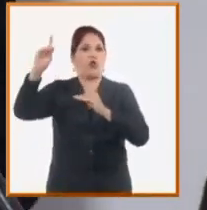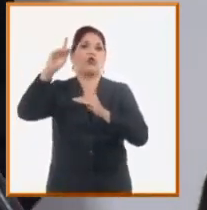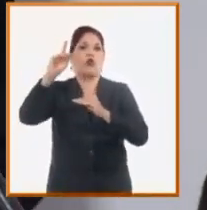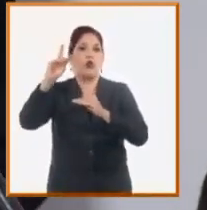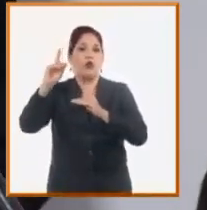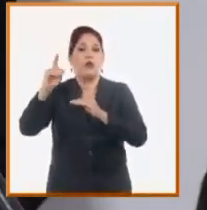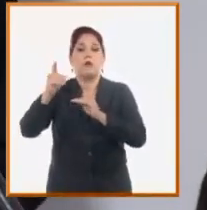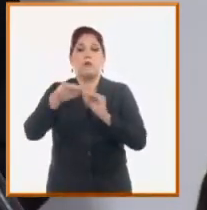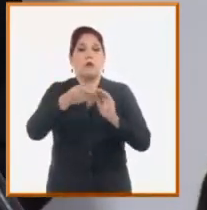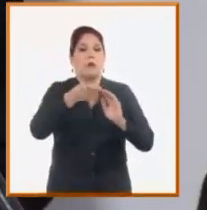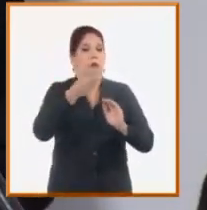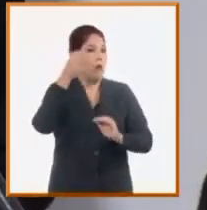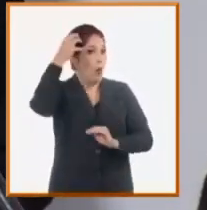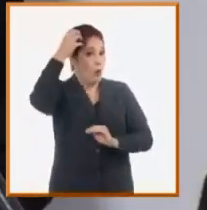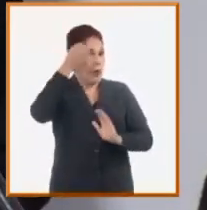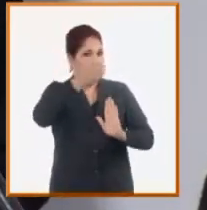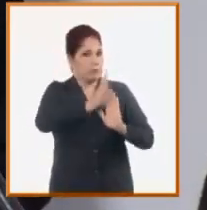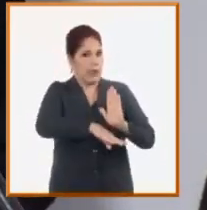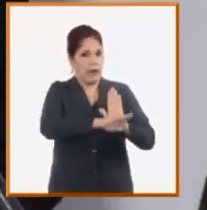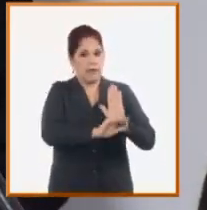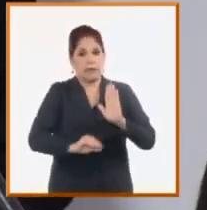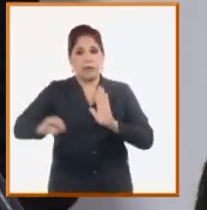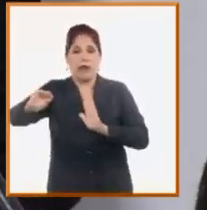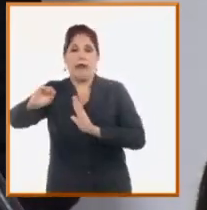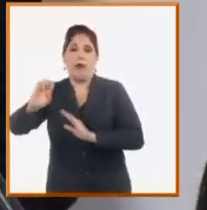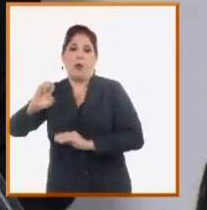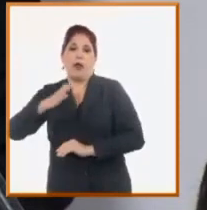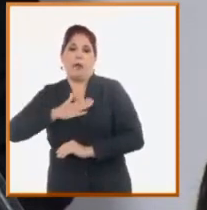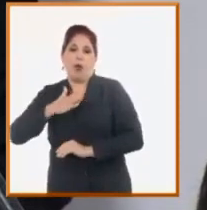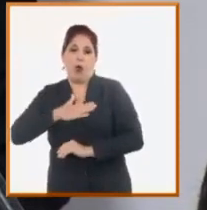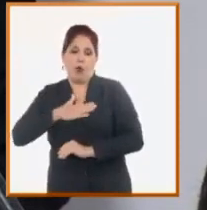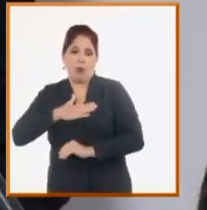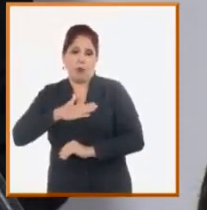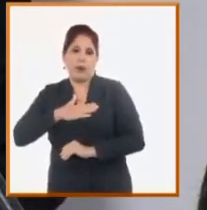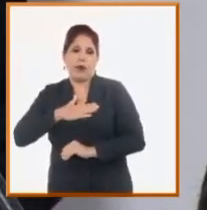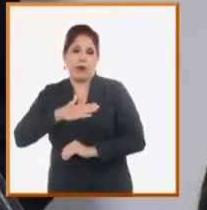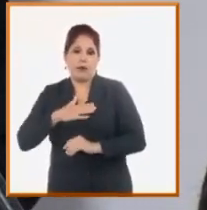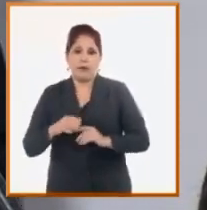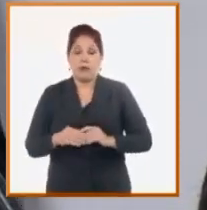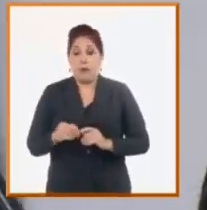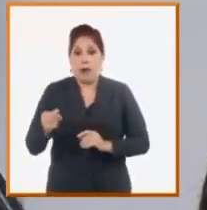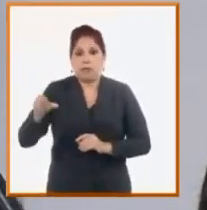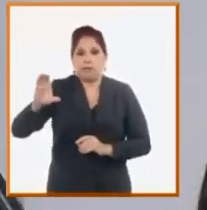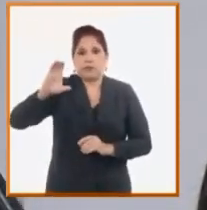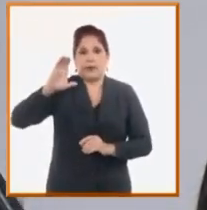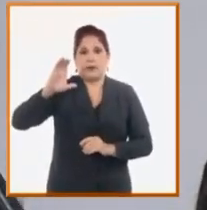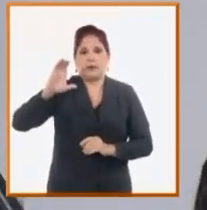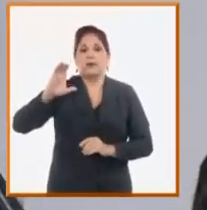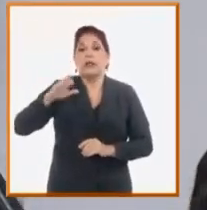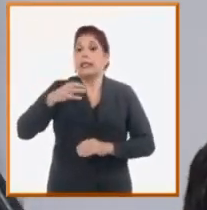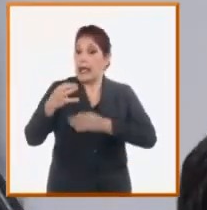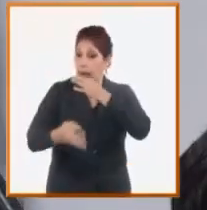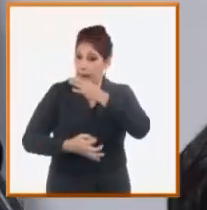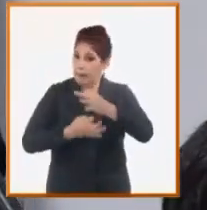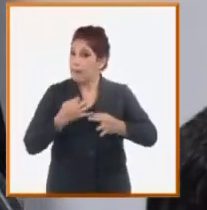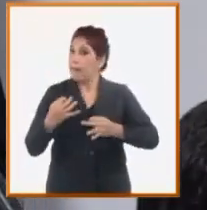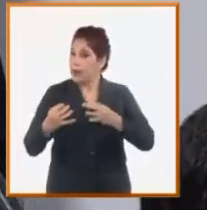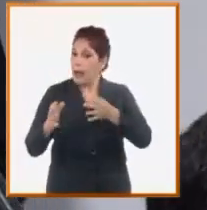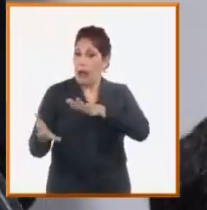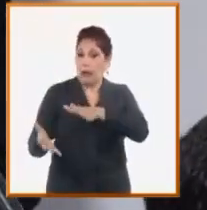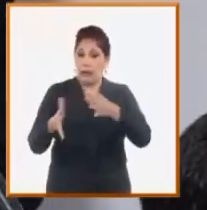moviendo también hacia las MIPYMES no estatales de la economía. Aunque se planteaba el número de